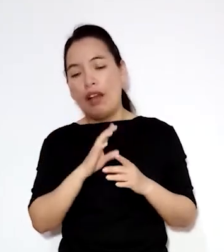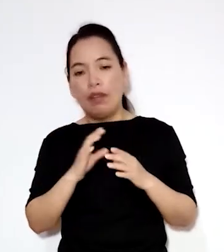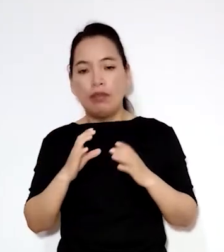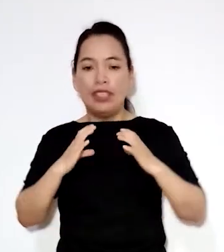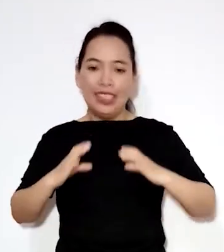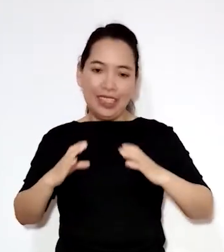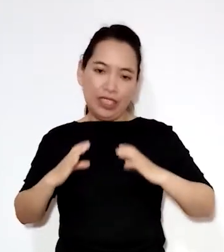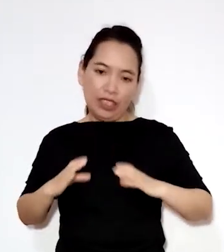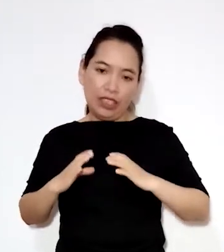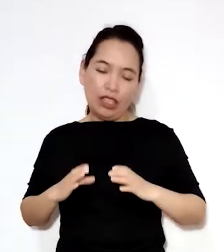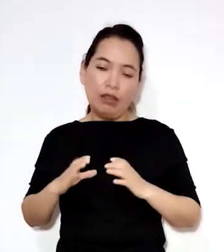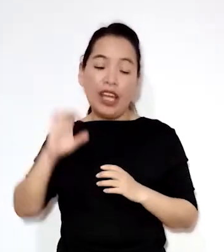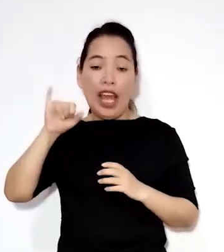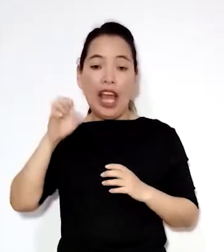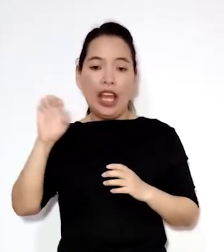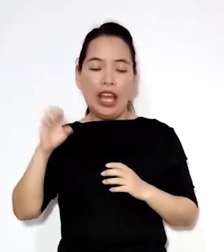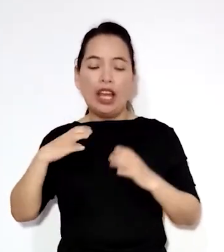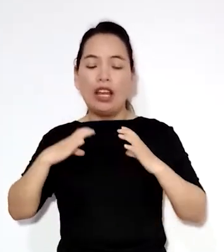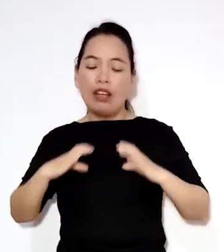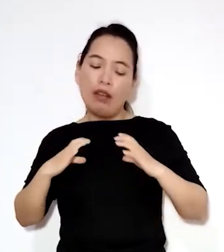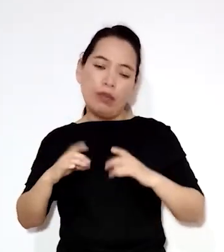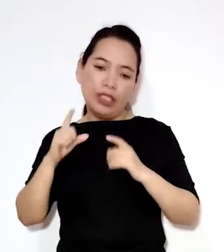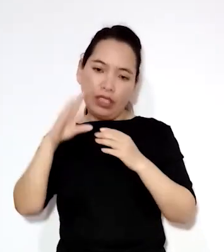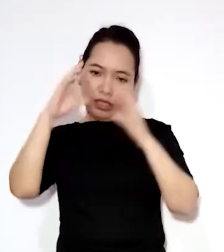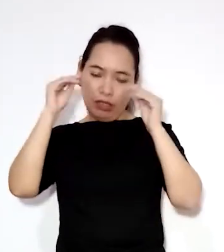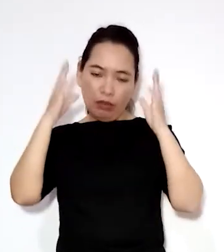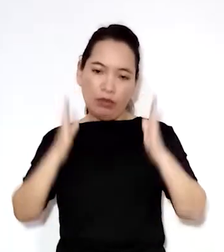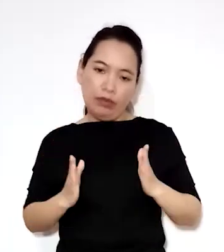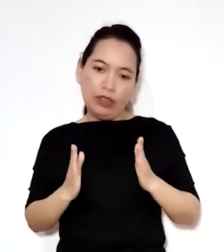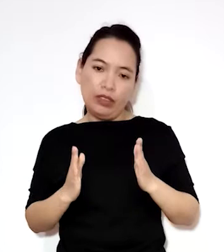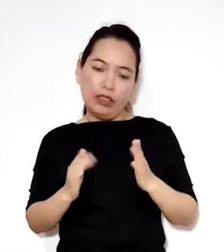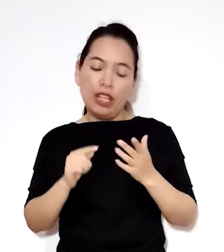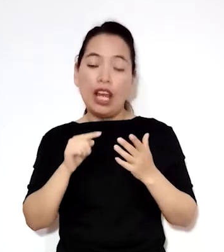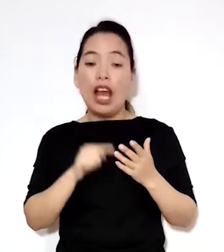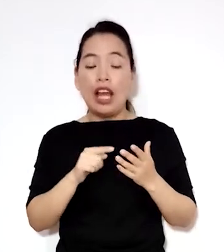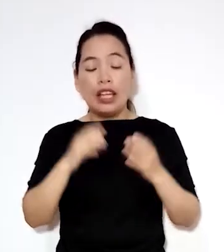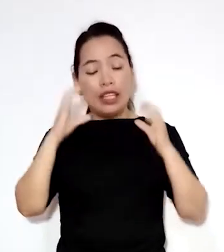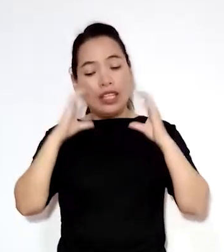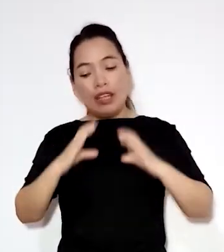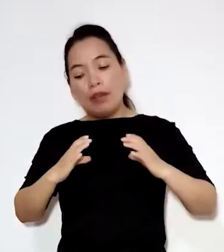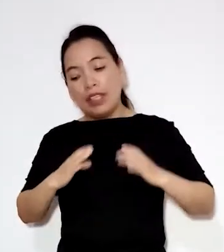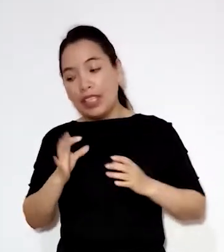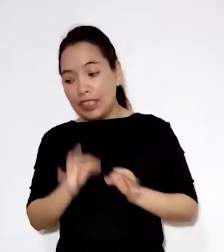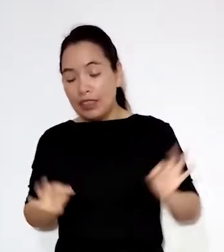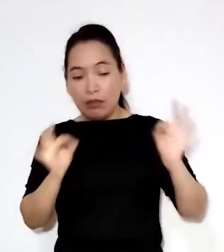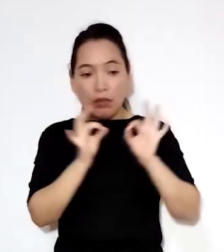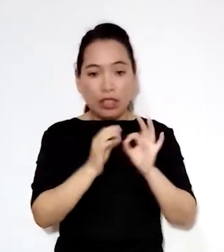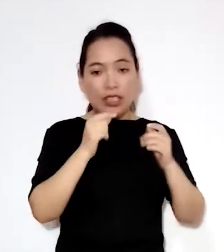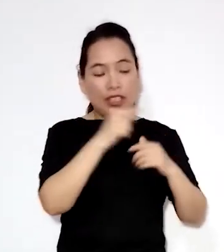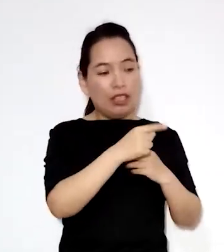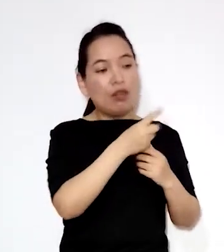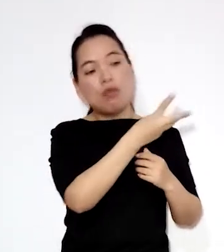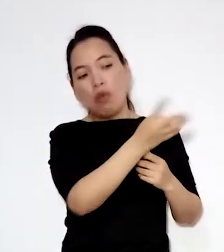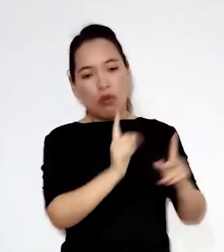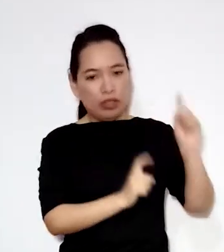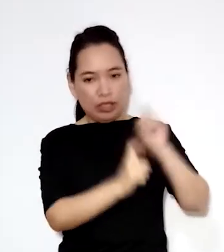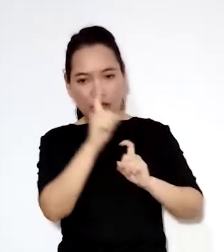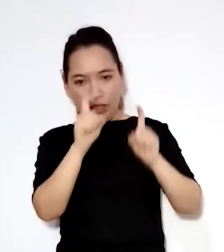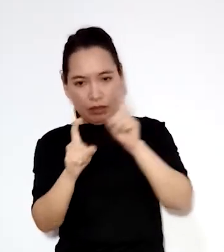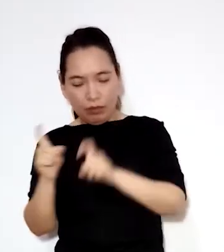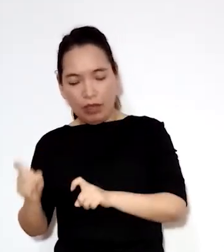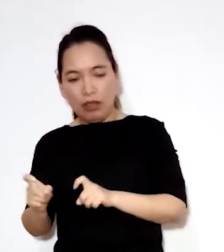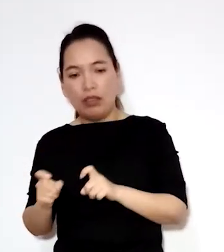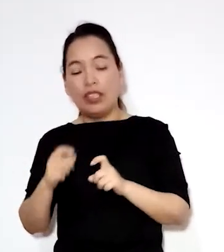Una cuarta dimensión tiene que ver con la formación docente, fue un tema bastante central. Si bien el tema de la formación